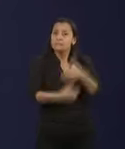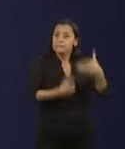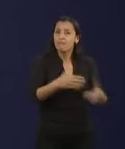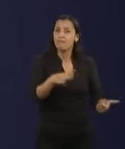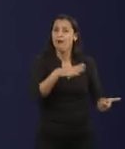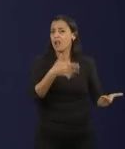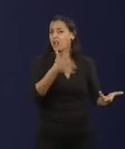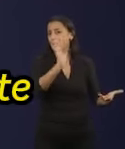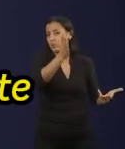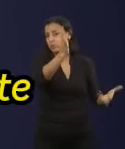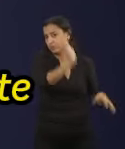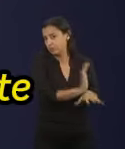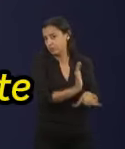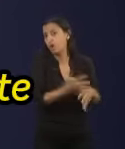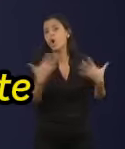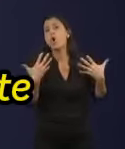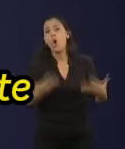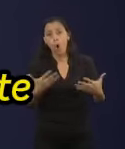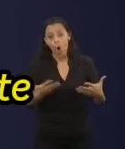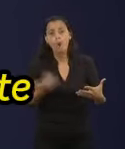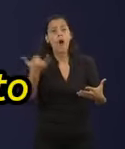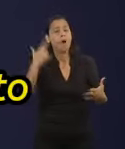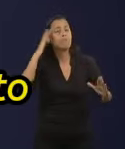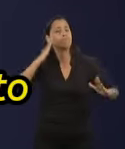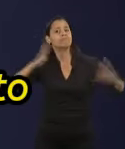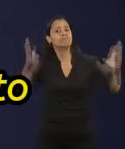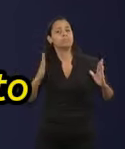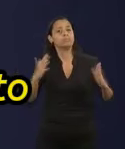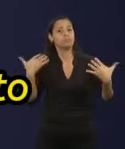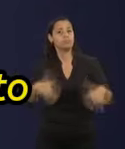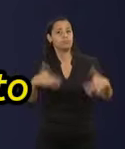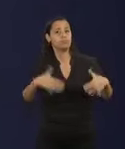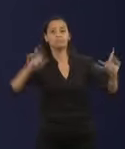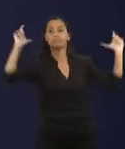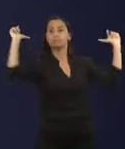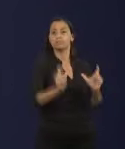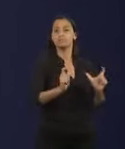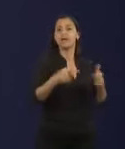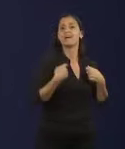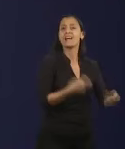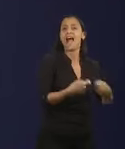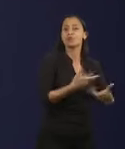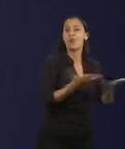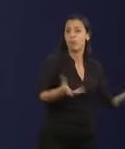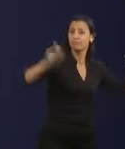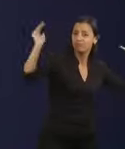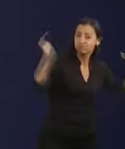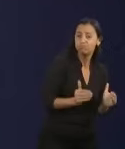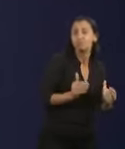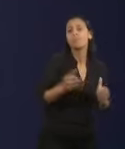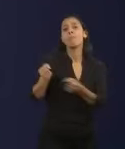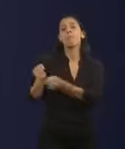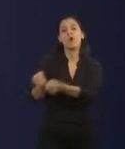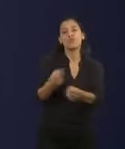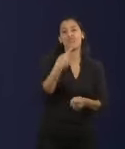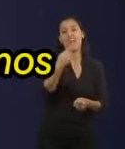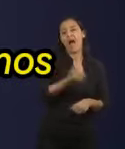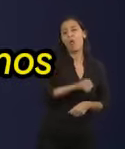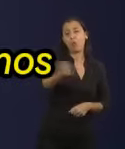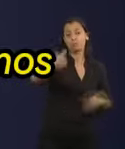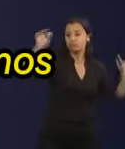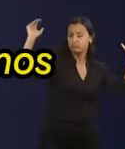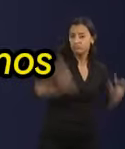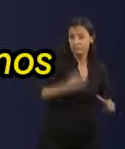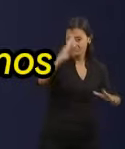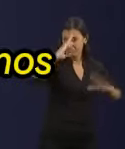una una tal vez un shock mucho más fuerte en términos de reducción de gasto o traducido en motosierra eh